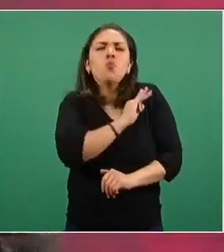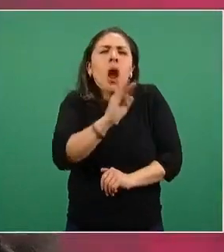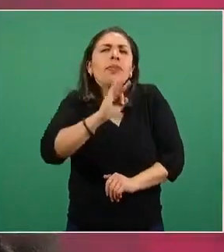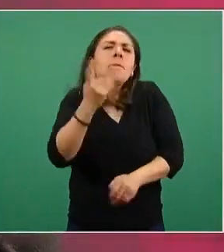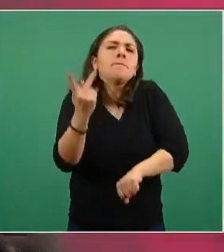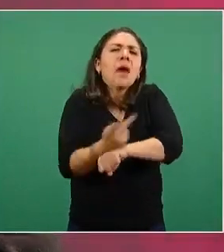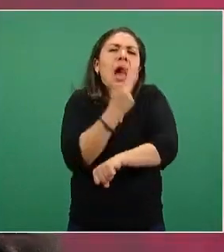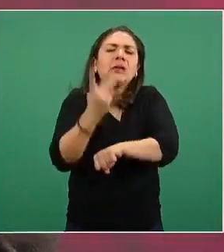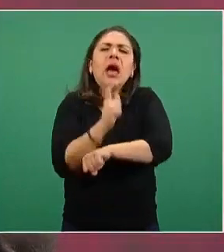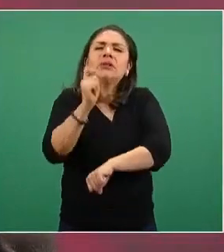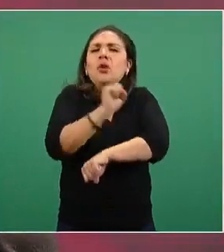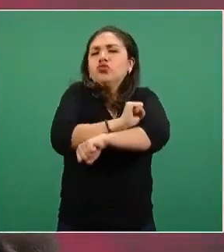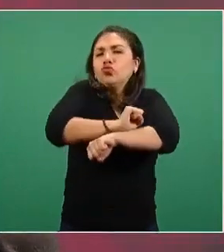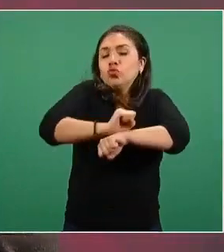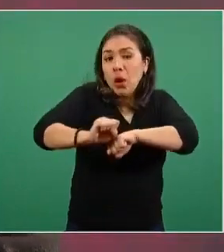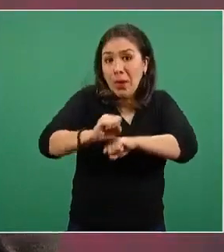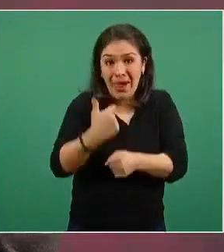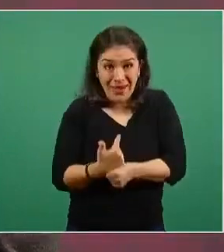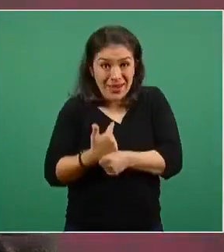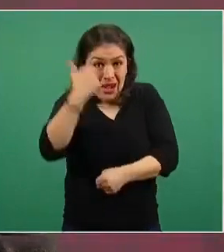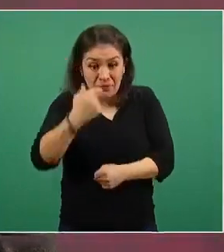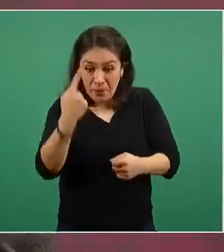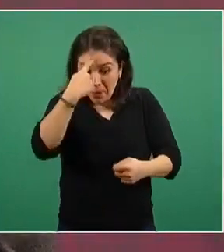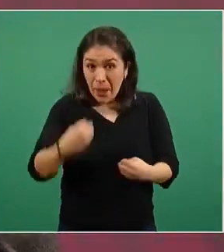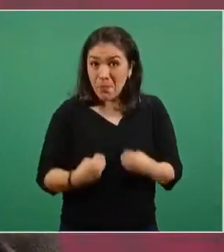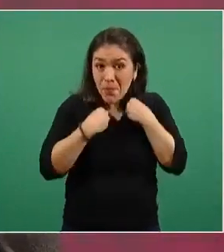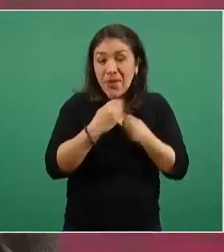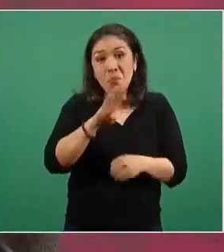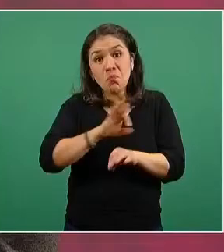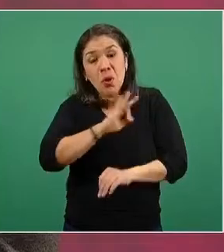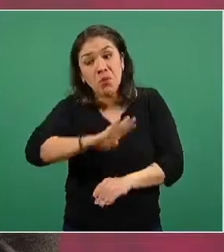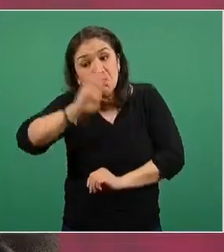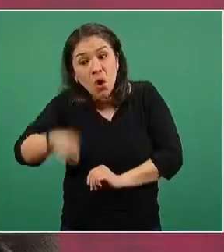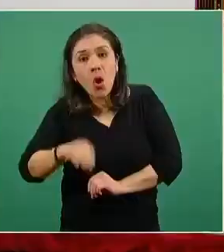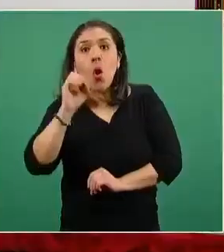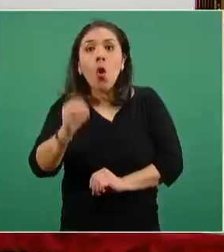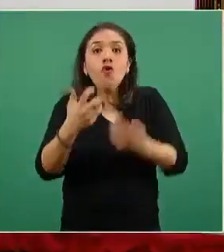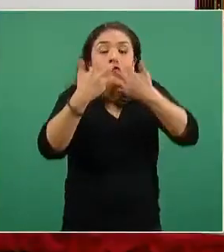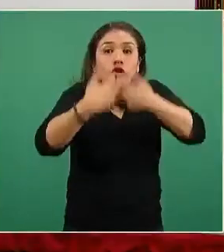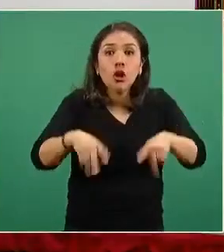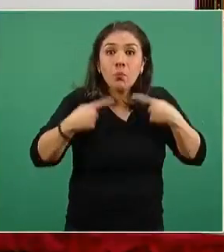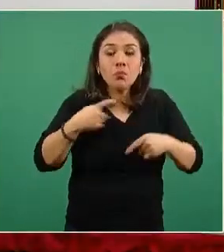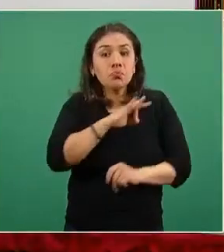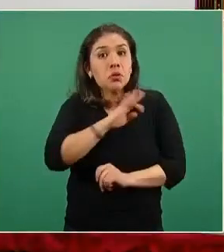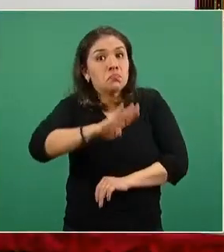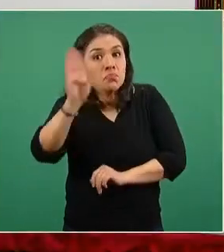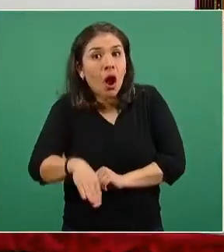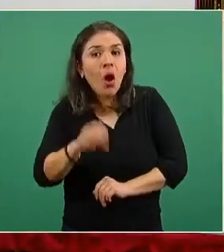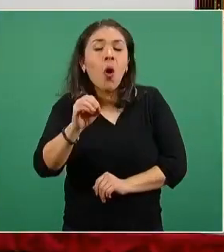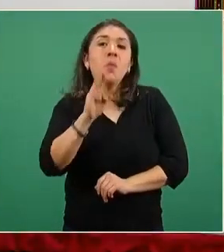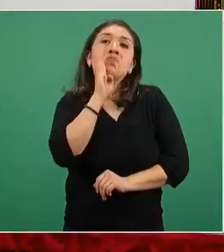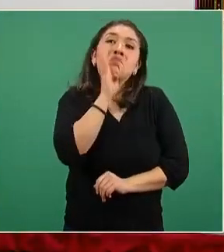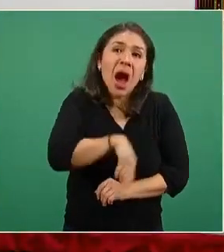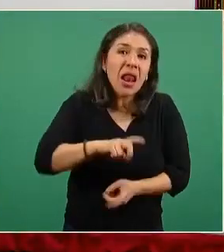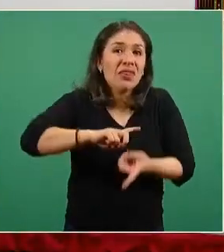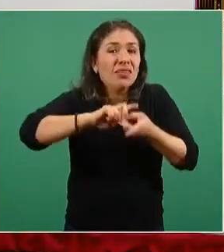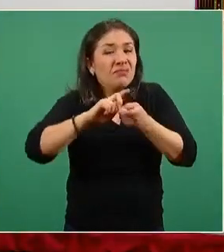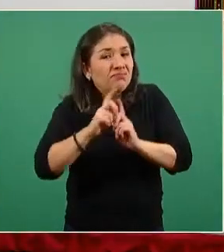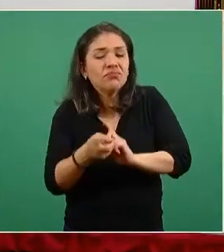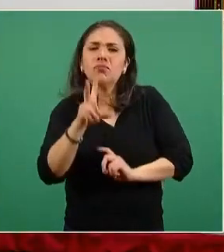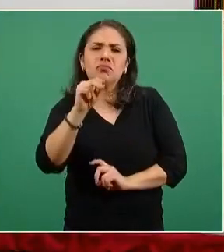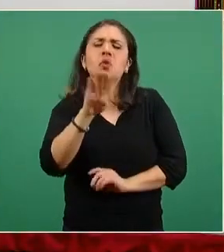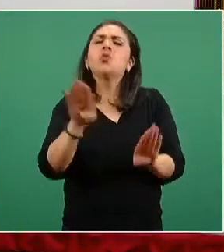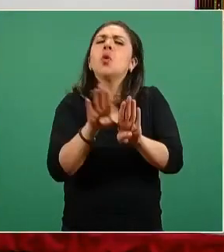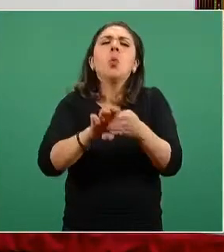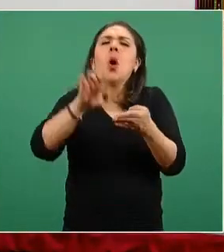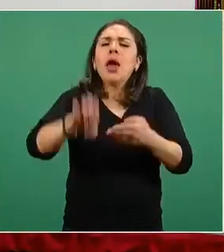que son leves, no ponen en riesgo ni la vida ni la funcionalidad de las personas. Y pongo unos ejemplos para pronta